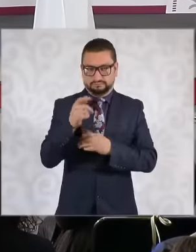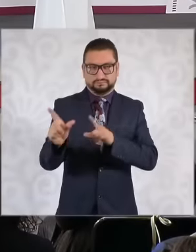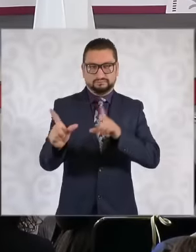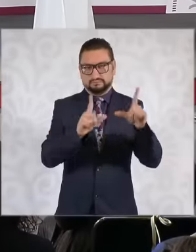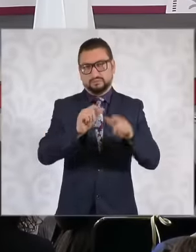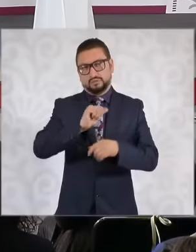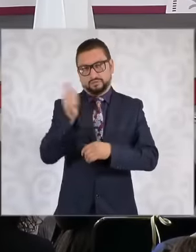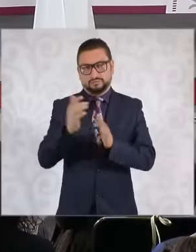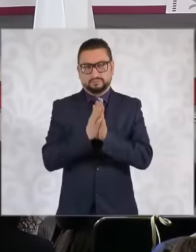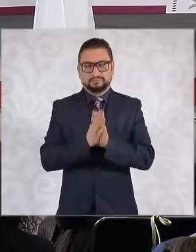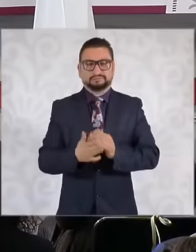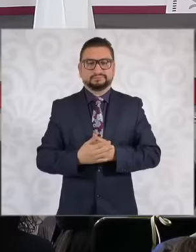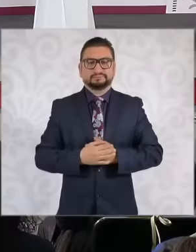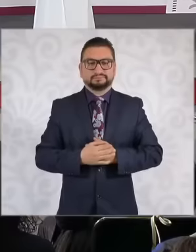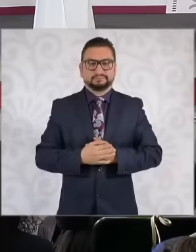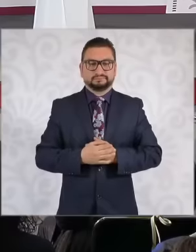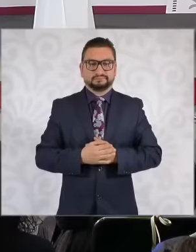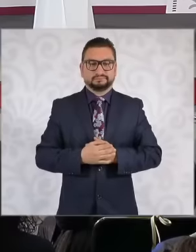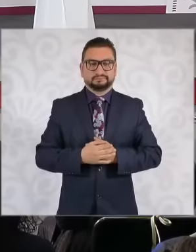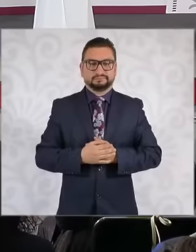favor.